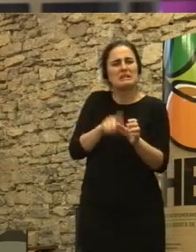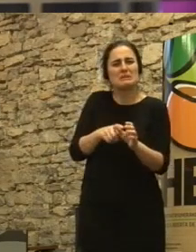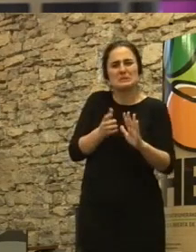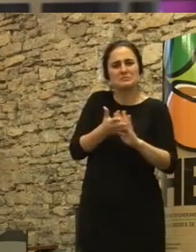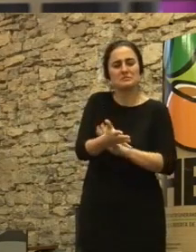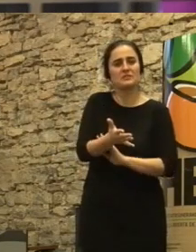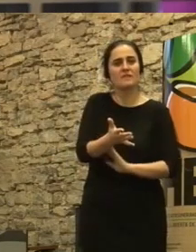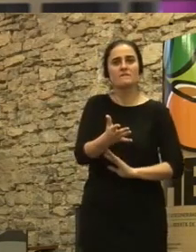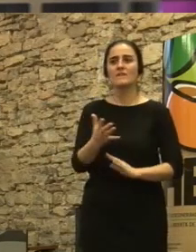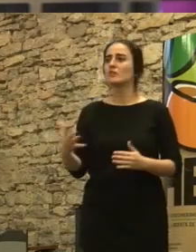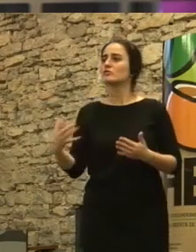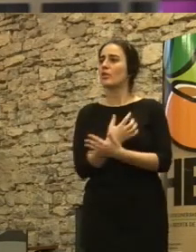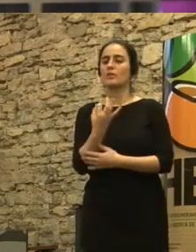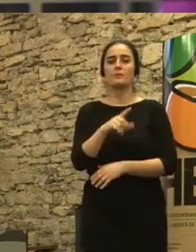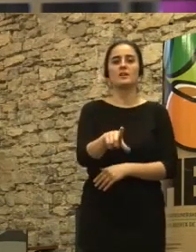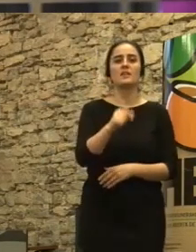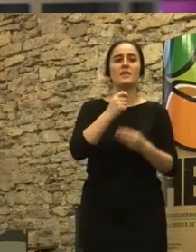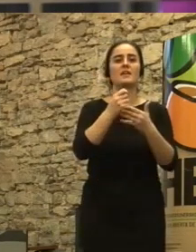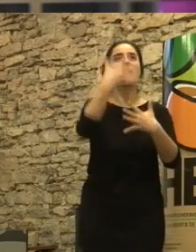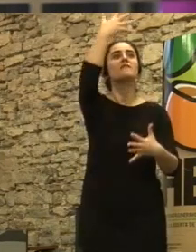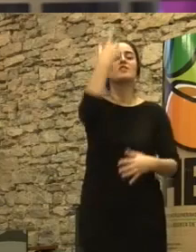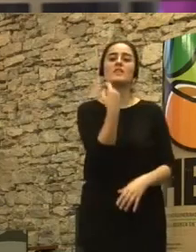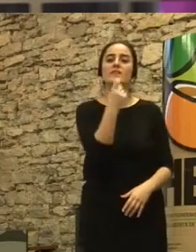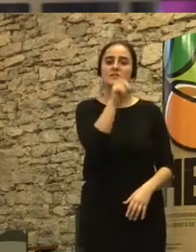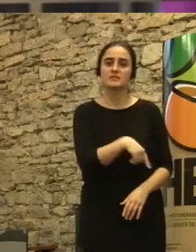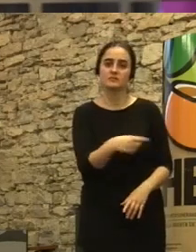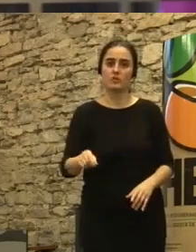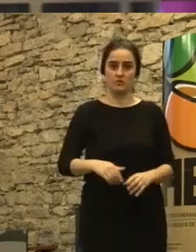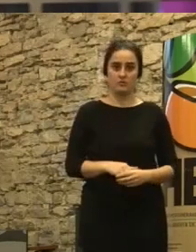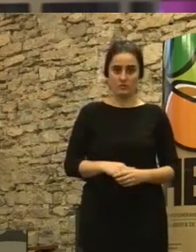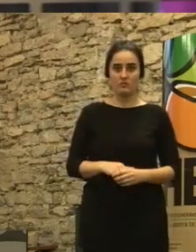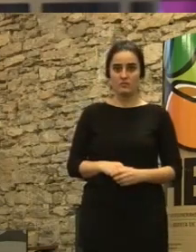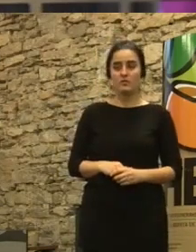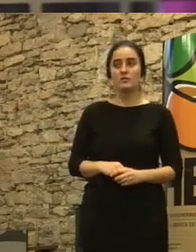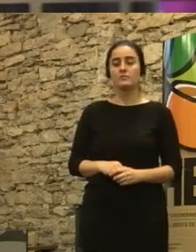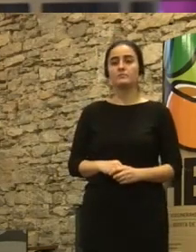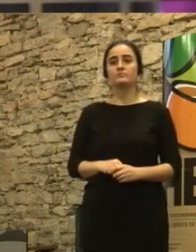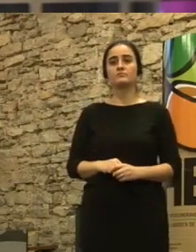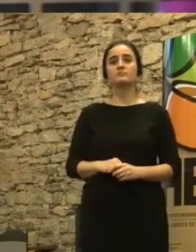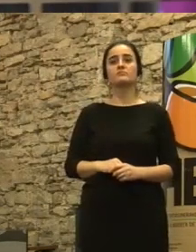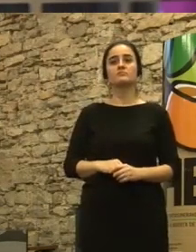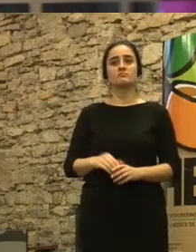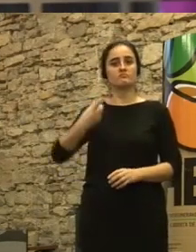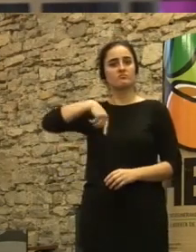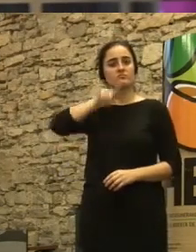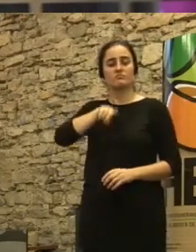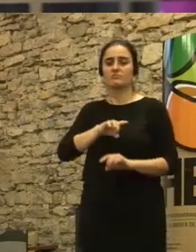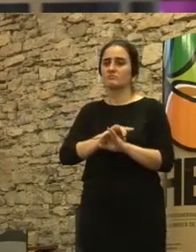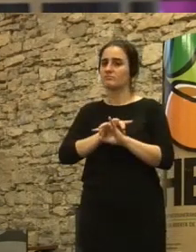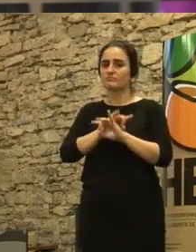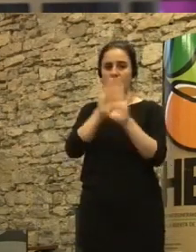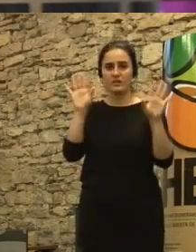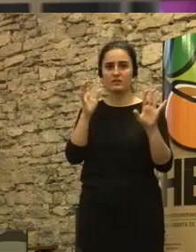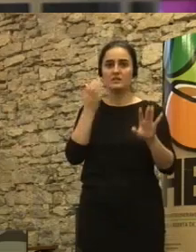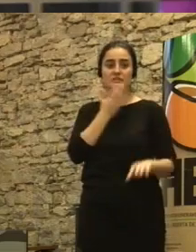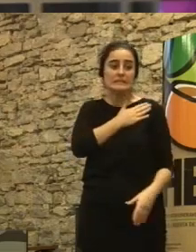todos decidamos si el edificio es o no necesario. Otra de las cosas que tenemos clarísimo es que todo lo que se quiere